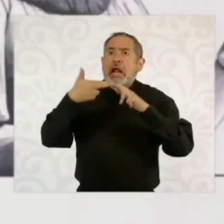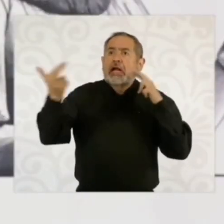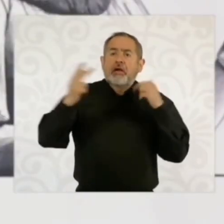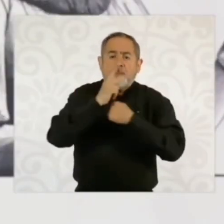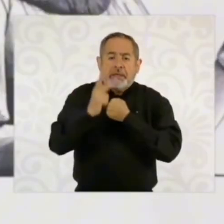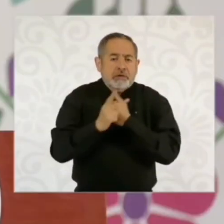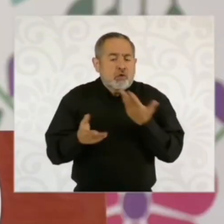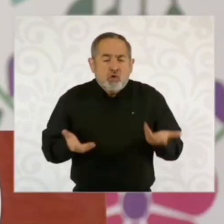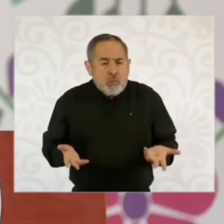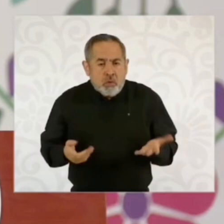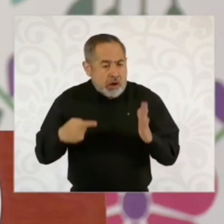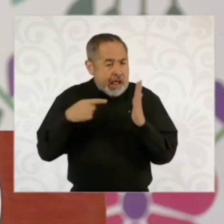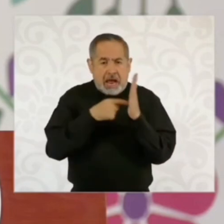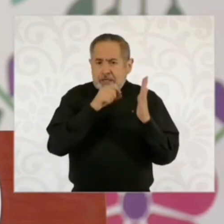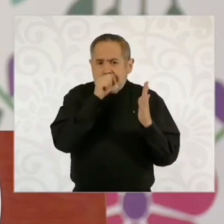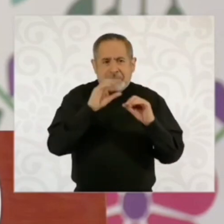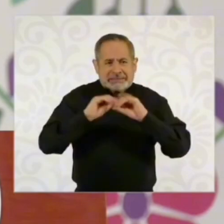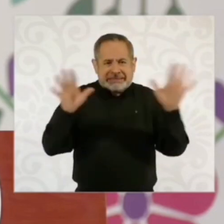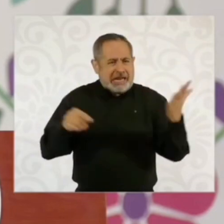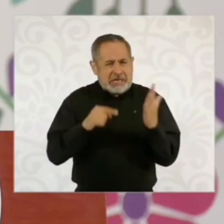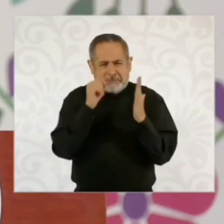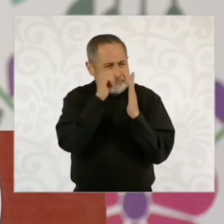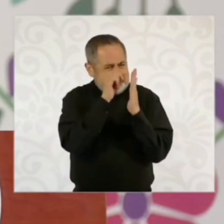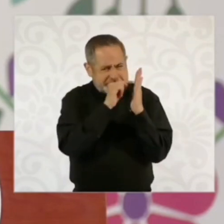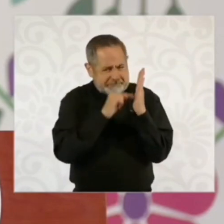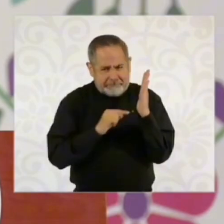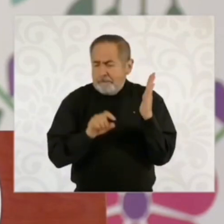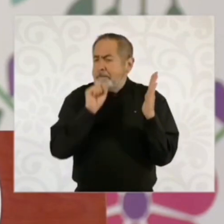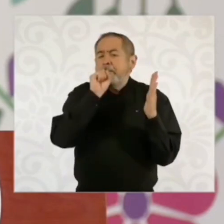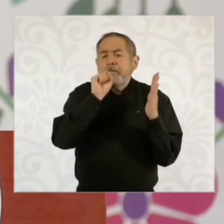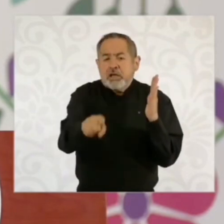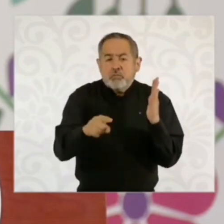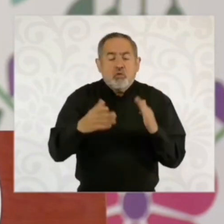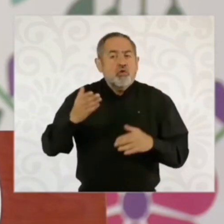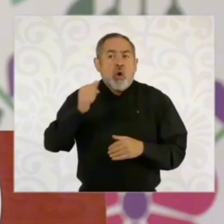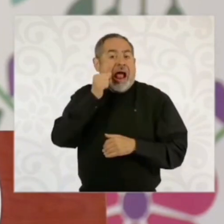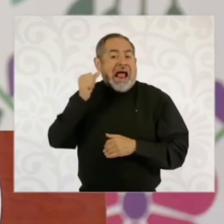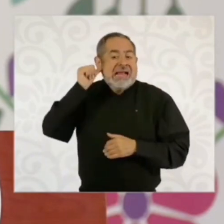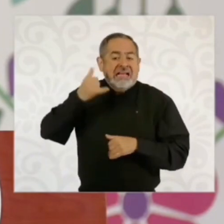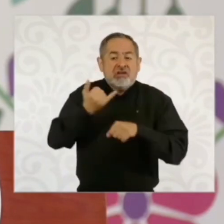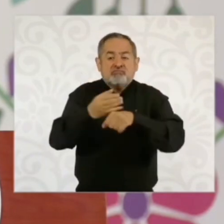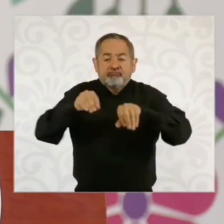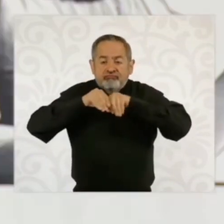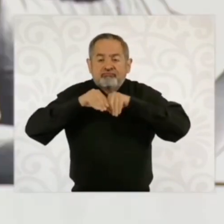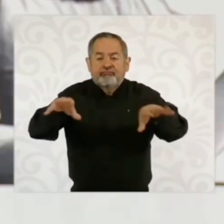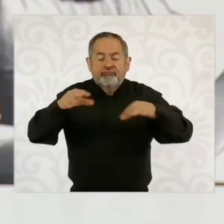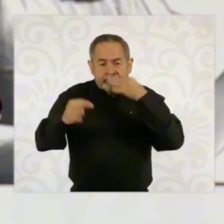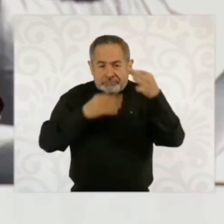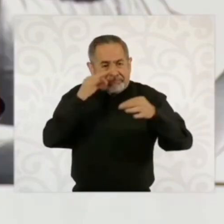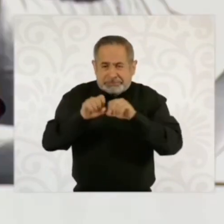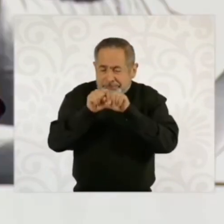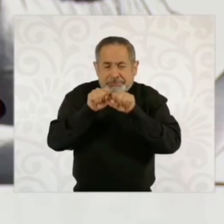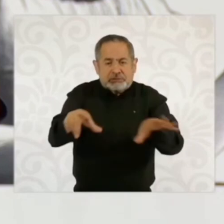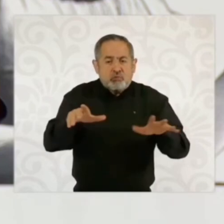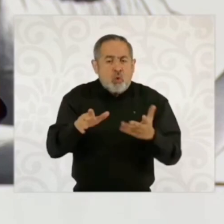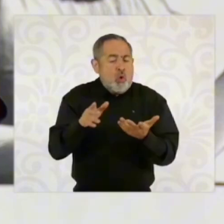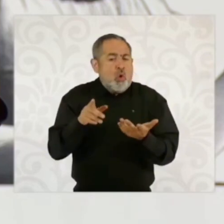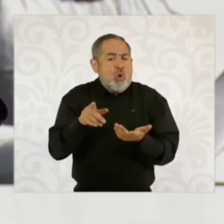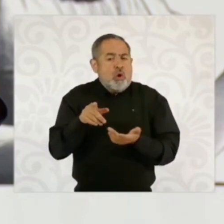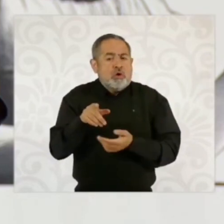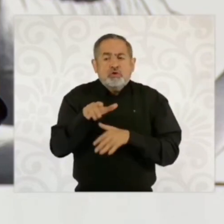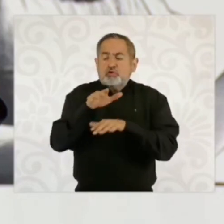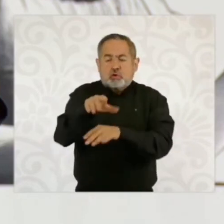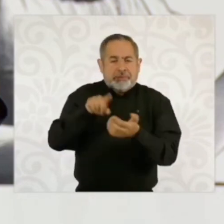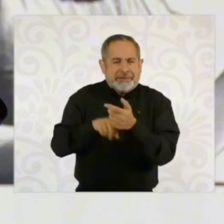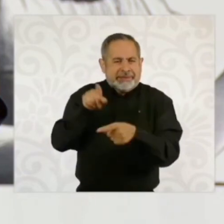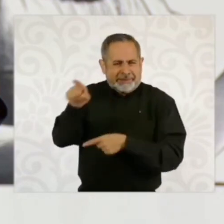se posicionó una vez más respecto al conflicto que se vive en el Medio Oriente, al ser cuestionada su postura sobre lo